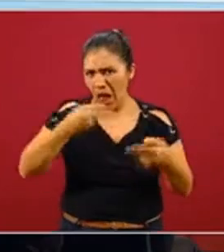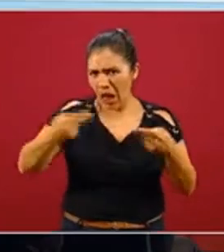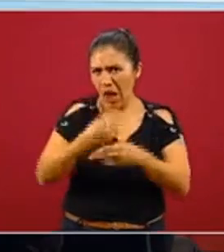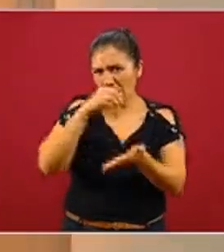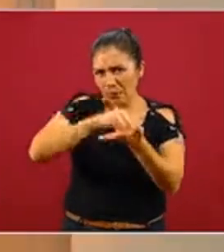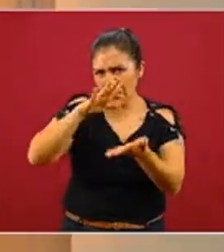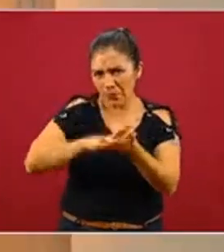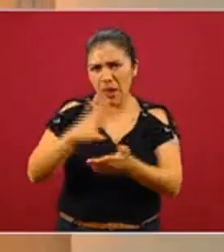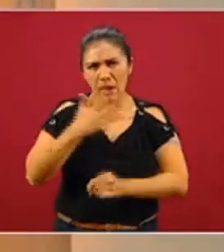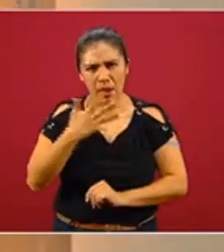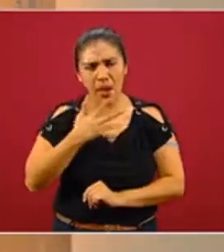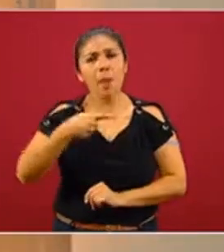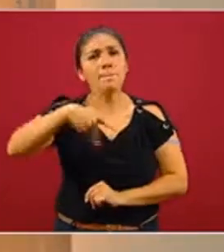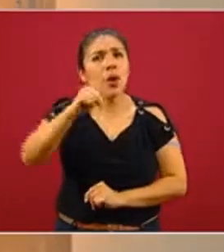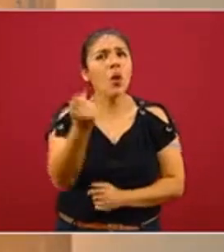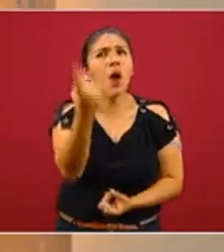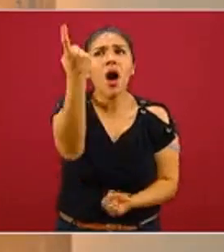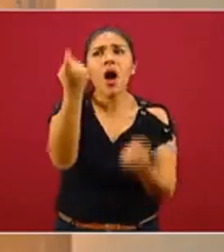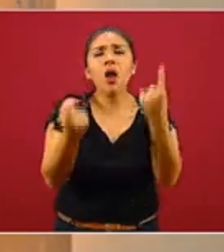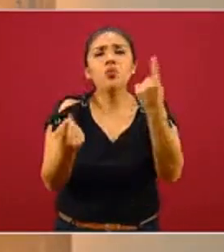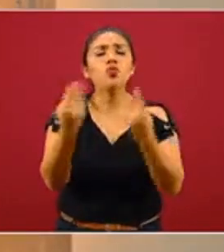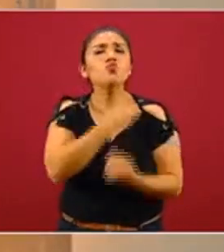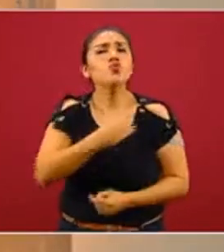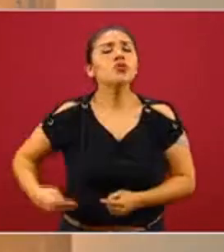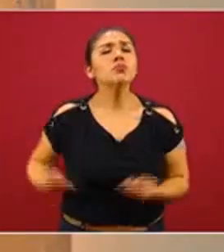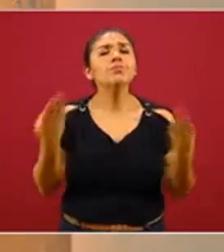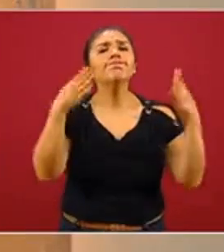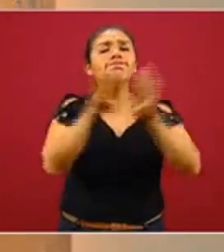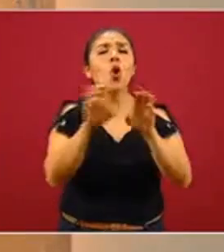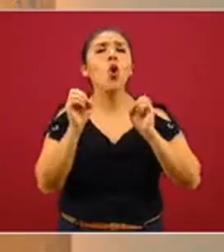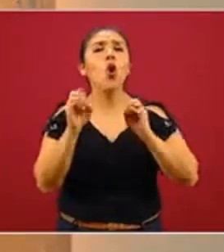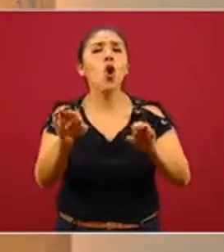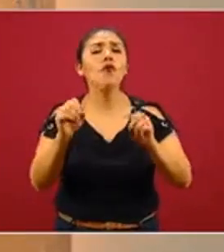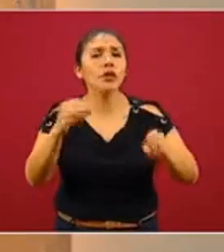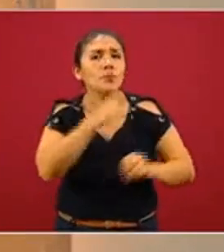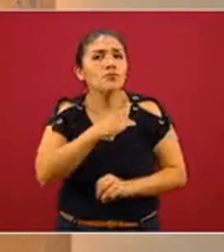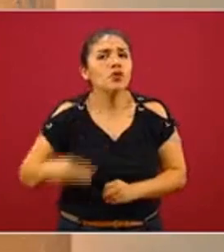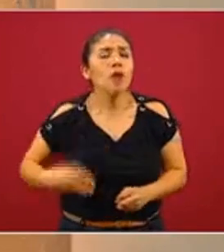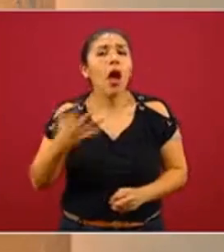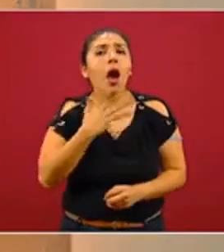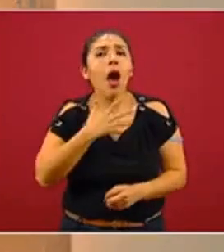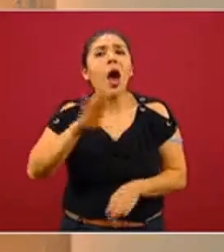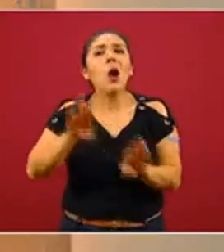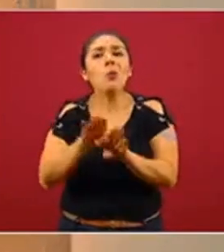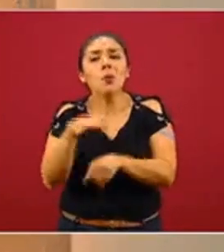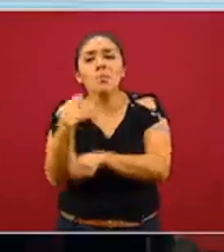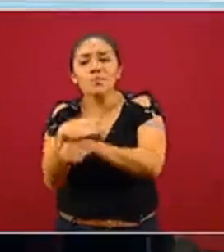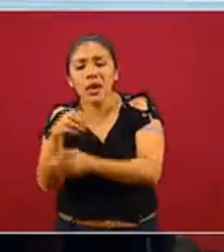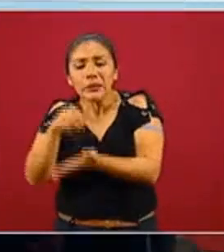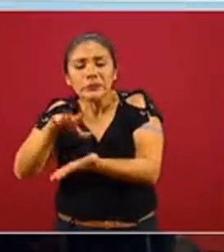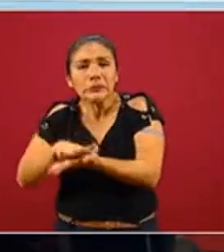hay municipios en donde han cerrado las oficinas y empieza a haber ya subregistro de nacimiento.